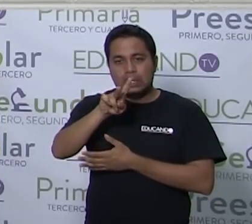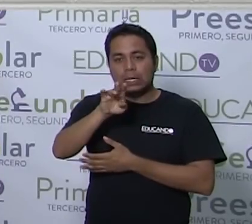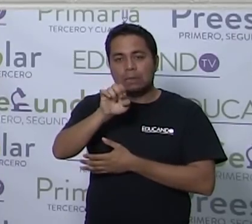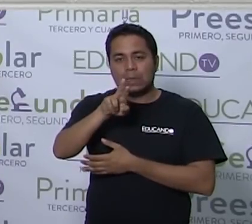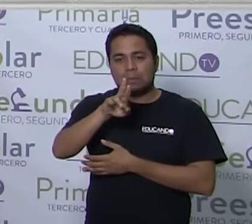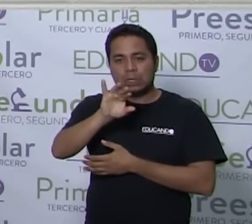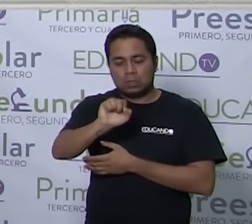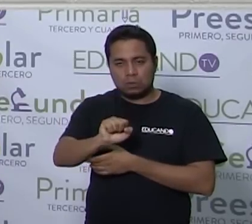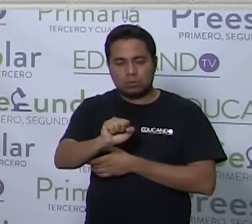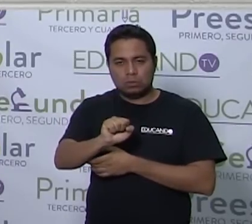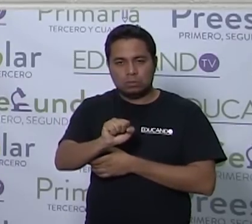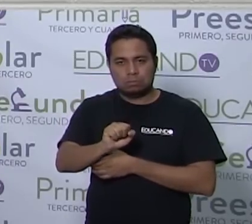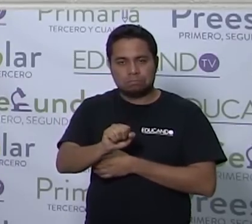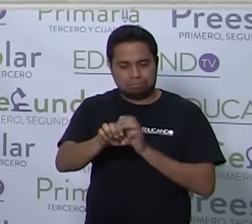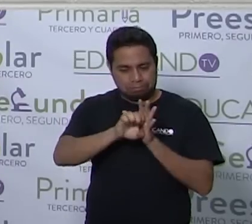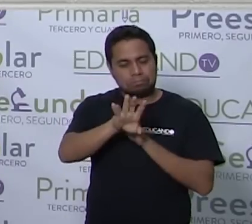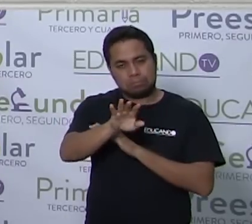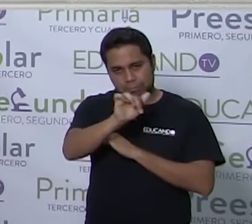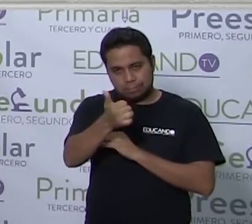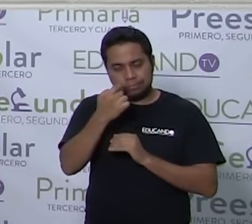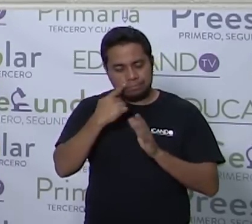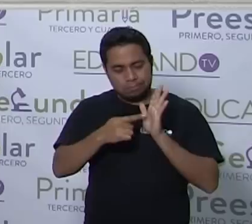adverbios. Dice acá,